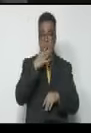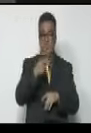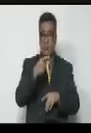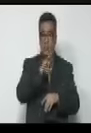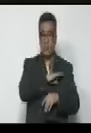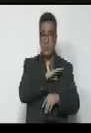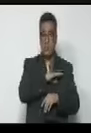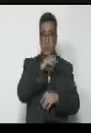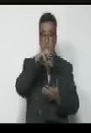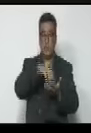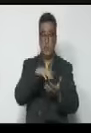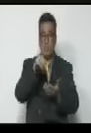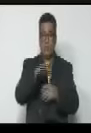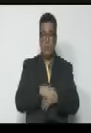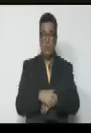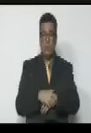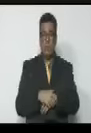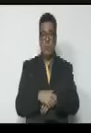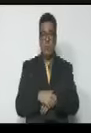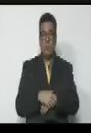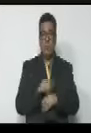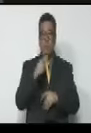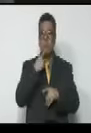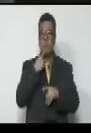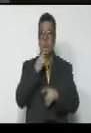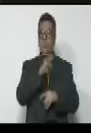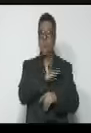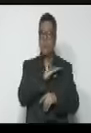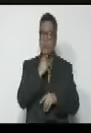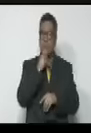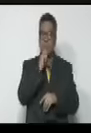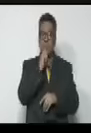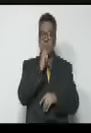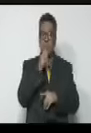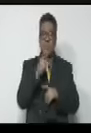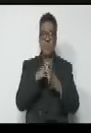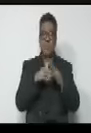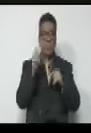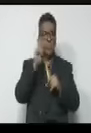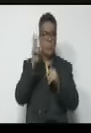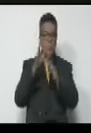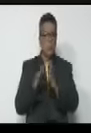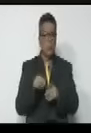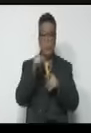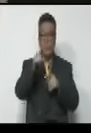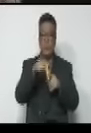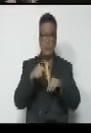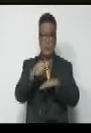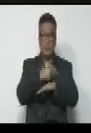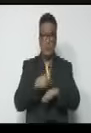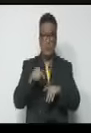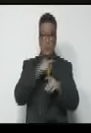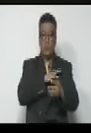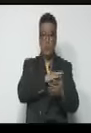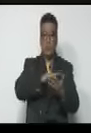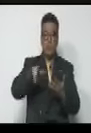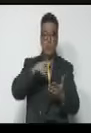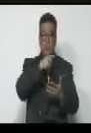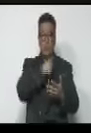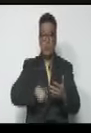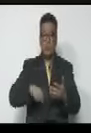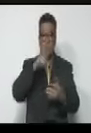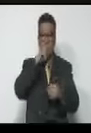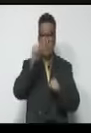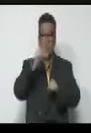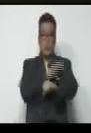este Parlamento. ¿De quién es ese avión? De todos los venezolanos. No es del gobierno del presidente Maduro, no